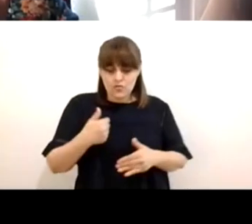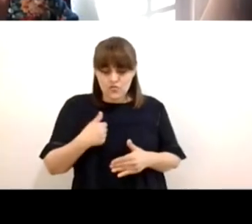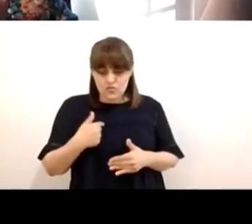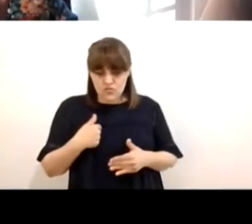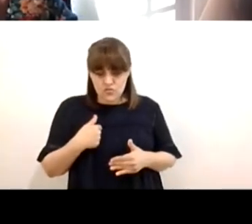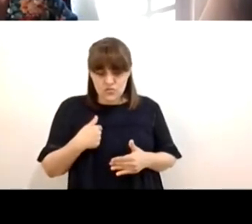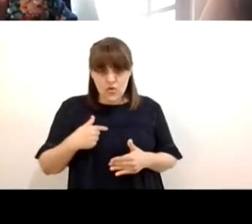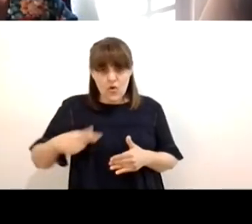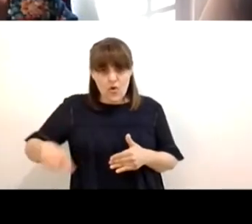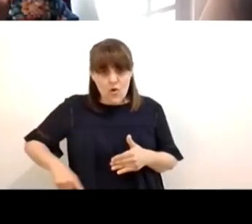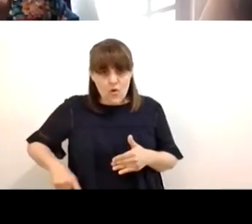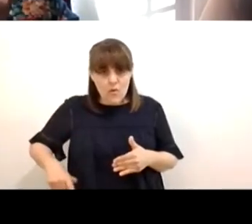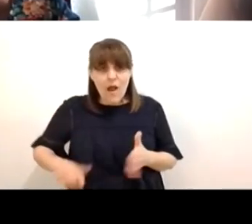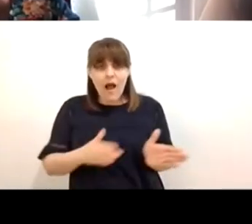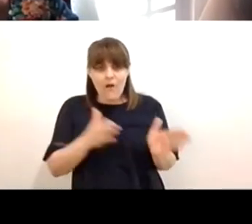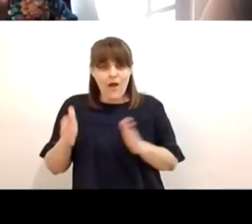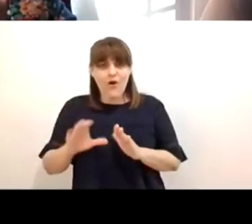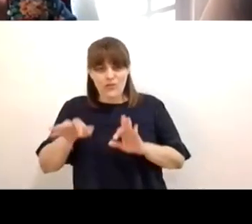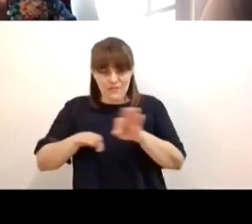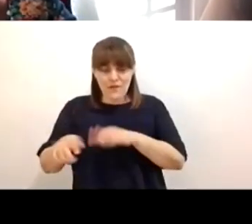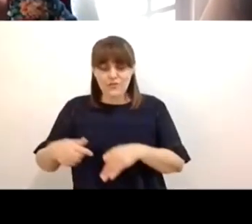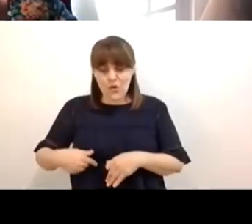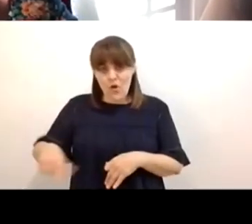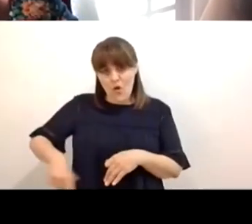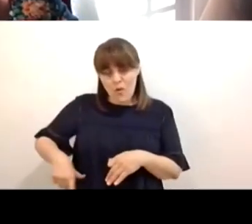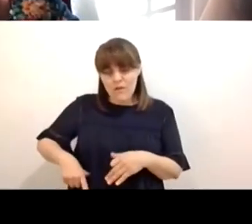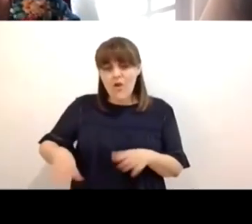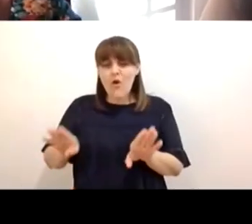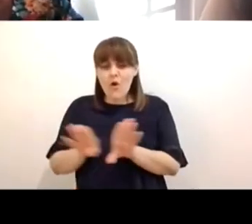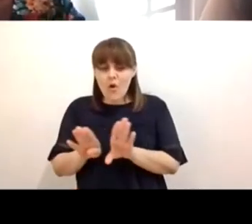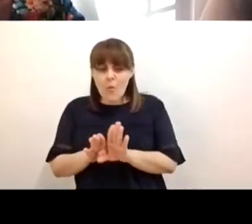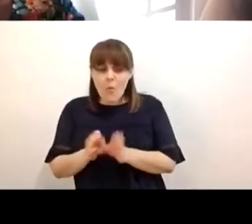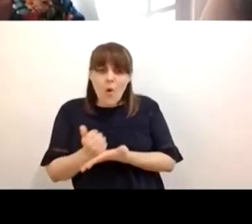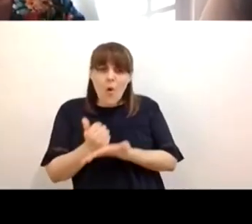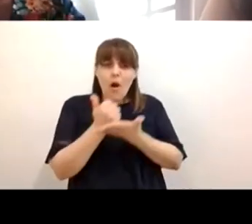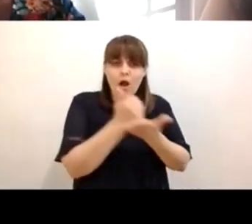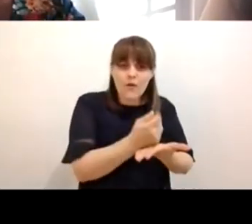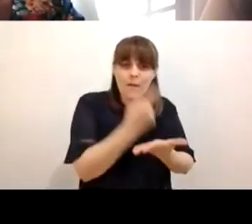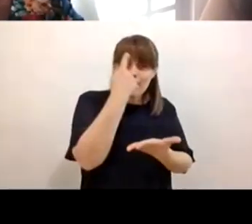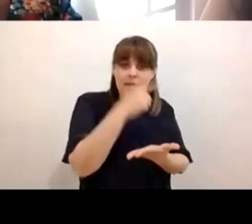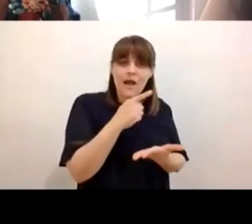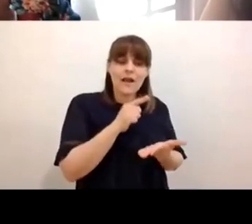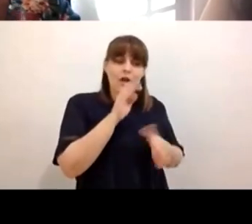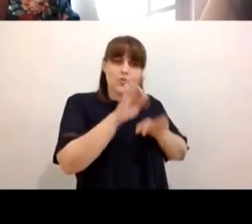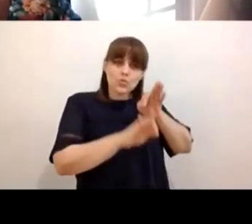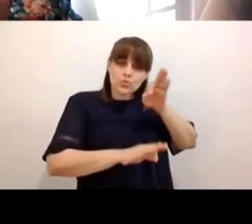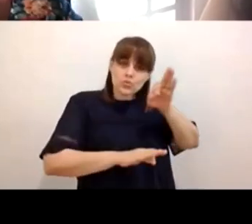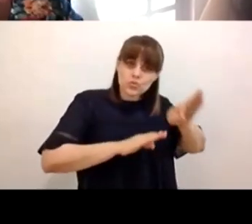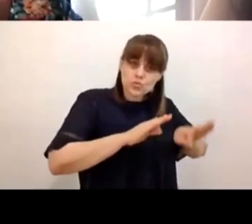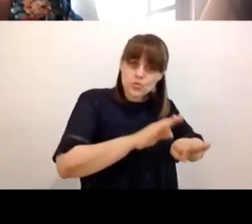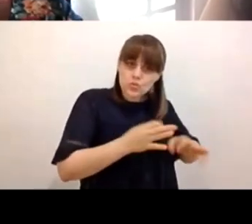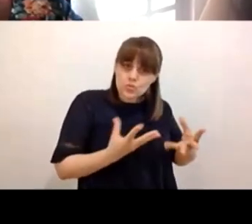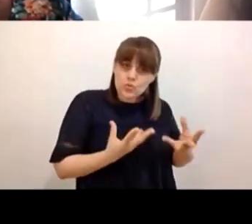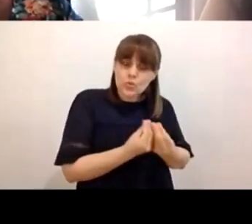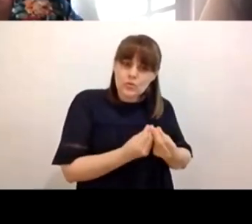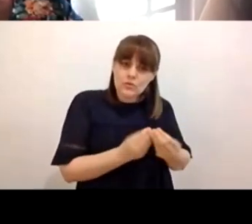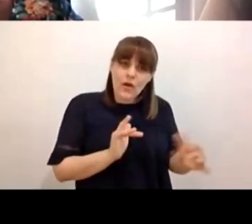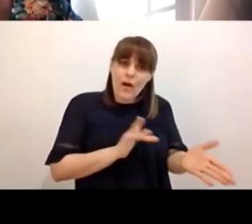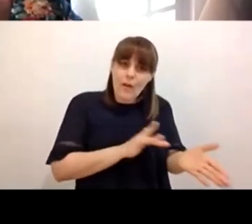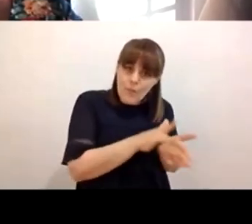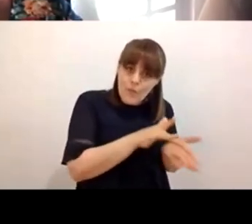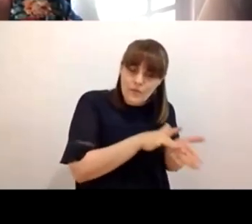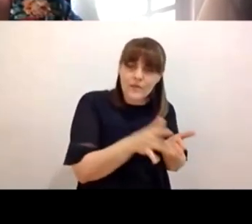estado el gobierno para acompañar estos procesos de crianza ¿no? y pienso en dos tipos de intervenciones